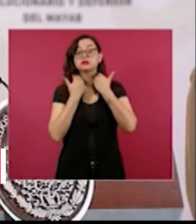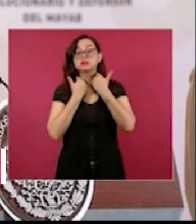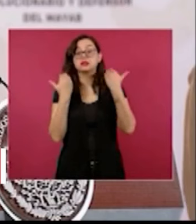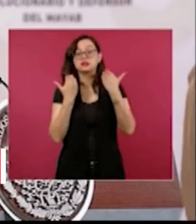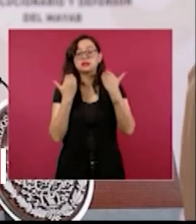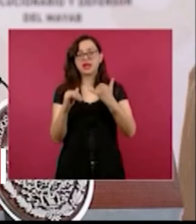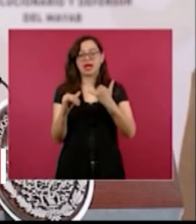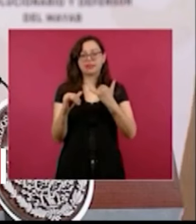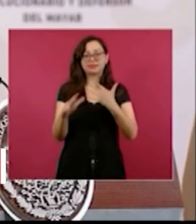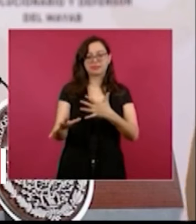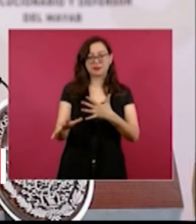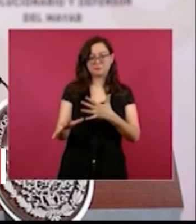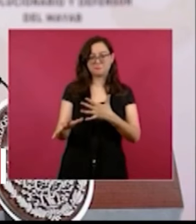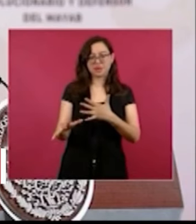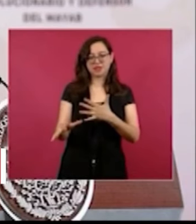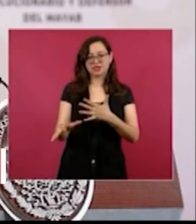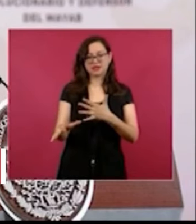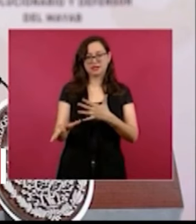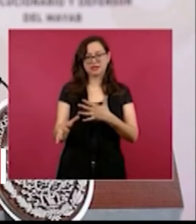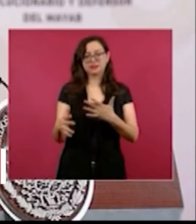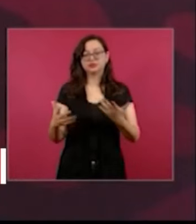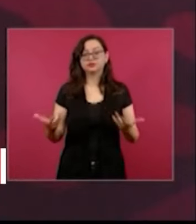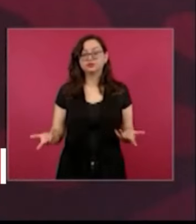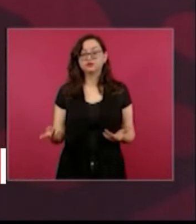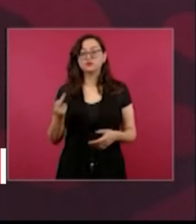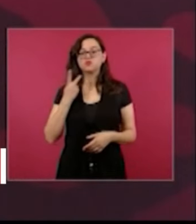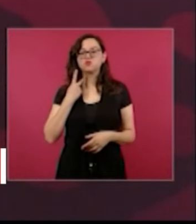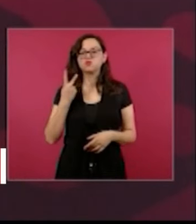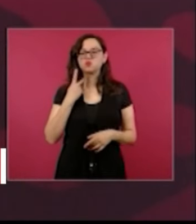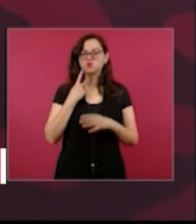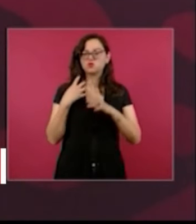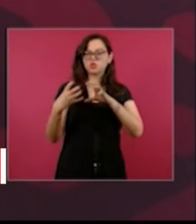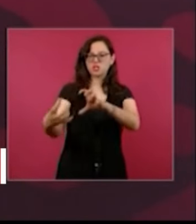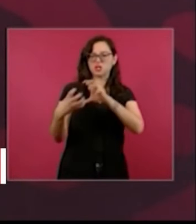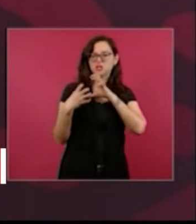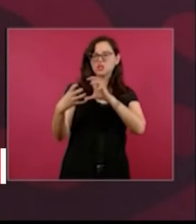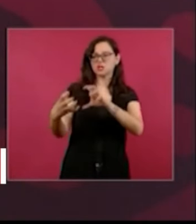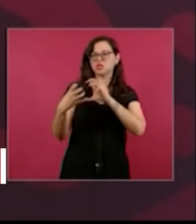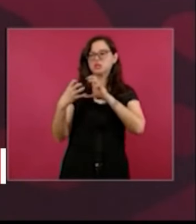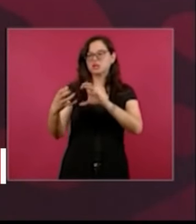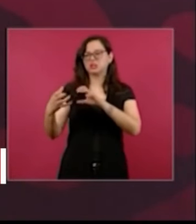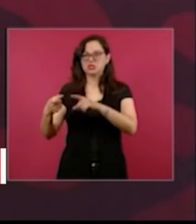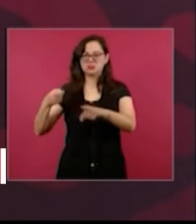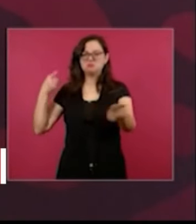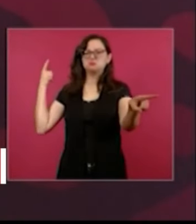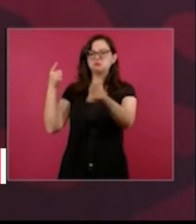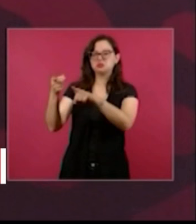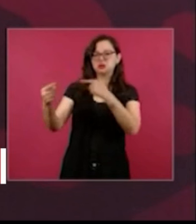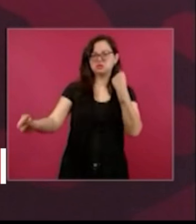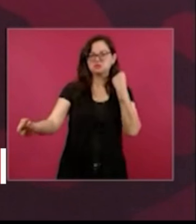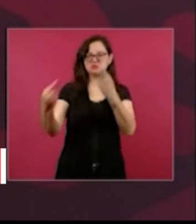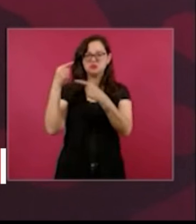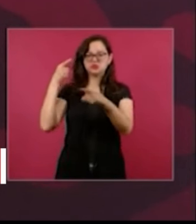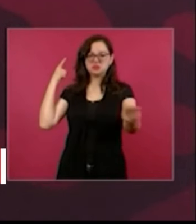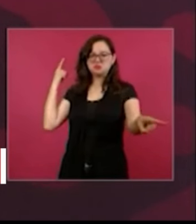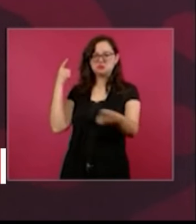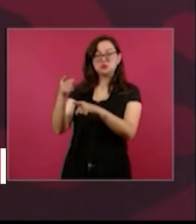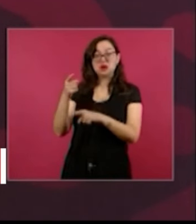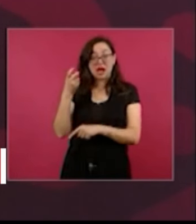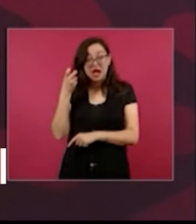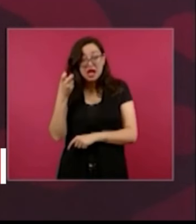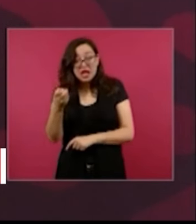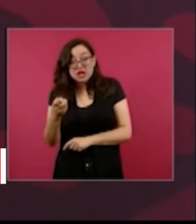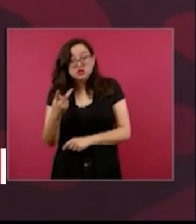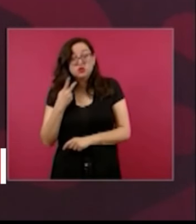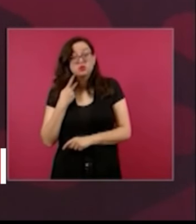¿no?, la garantía de que no sucederá. Yo tengo confianza, Pepe, de que no sucederá ningún hecho violento.